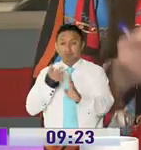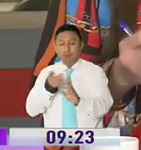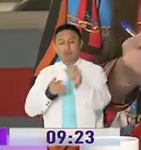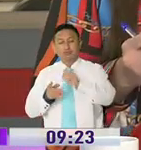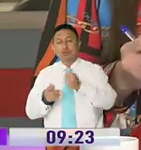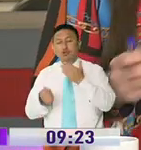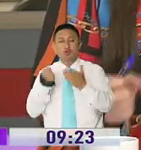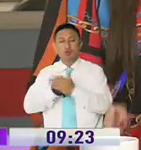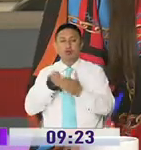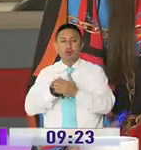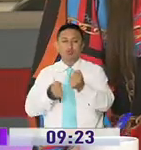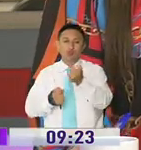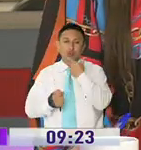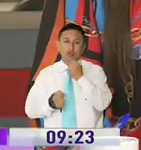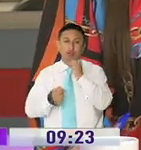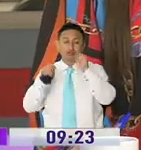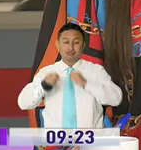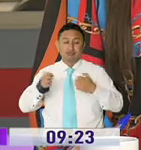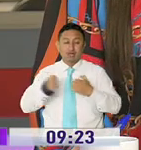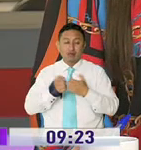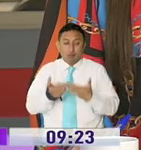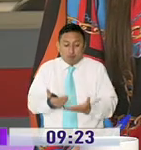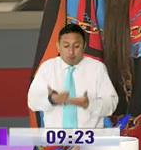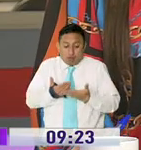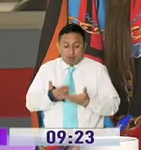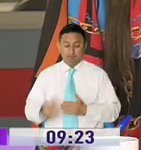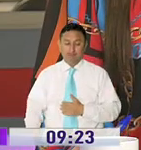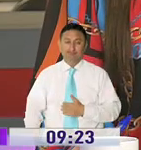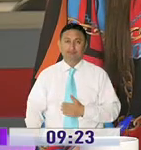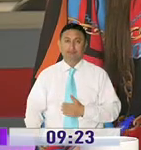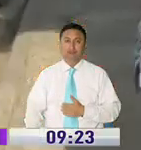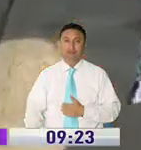buscan adquirir medicamento e insumos sanitarios.